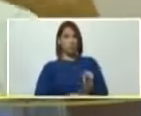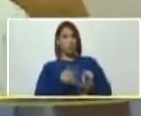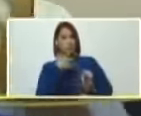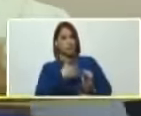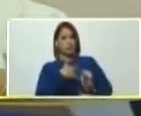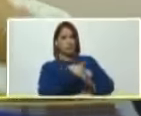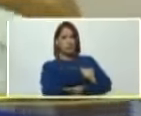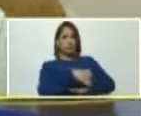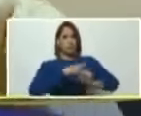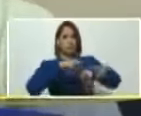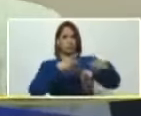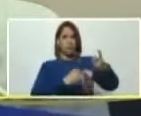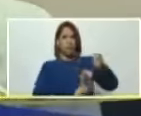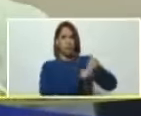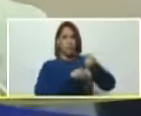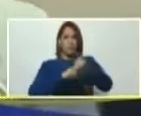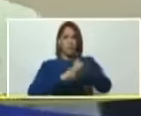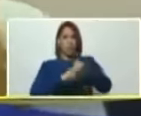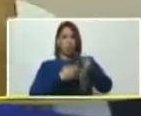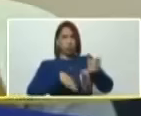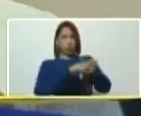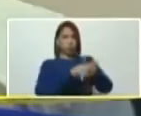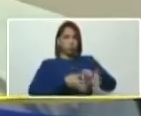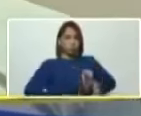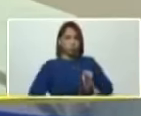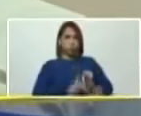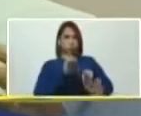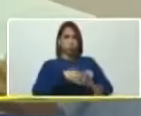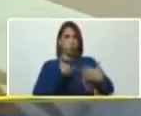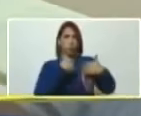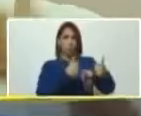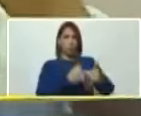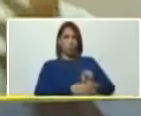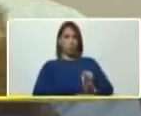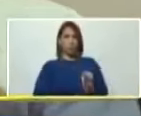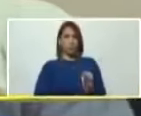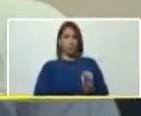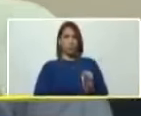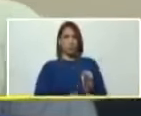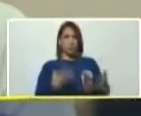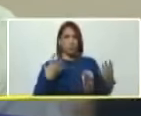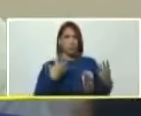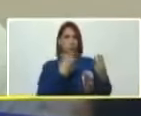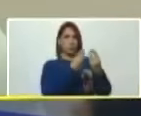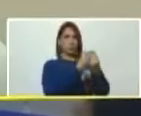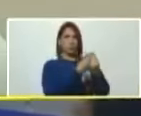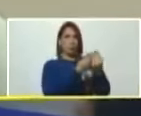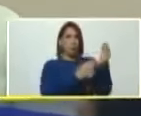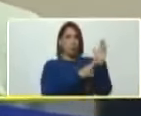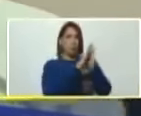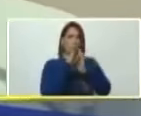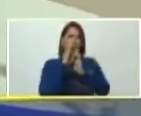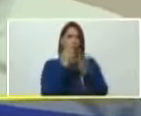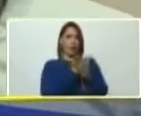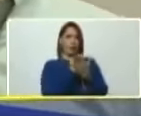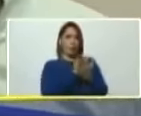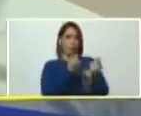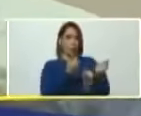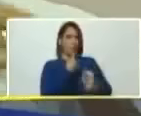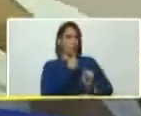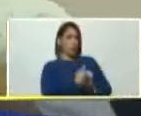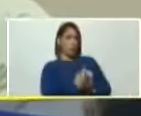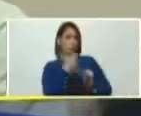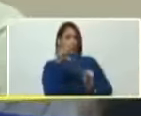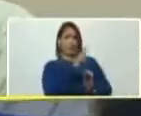calle que hay un nuevo impulso, un nuevo renacer, y estoy seguro, presidente, que esto va a acompañar el crecimiento económico que está manifestando